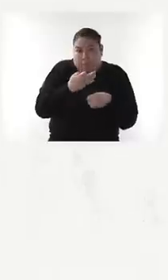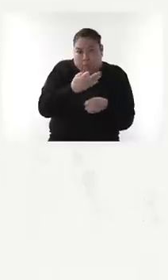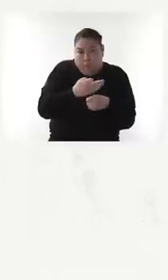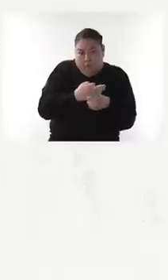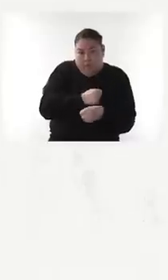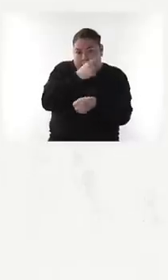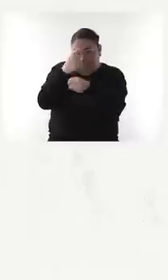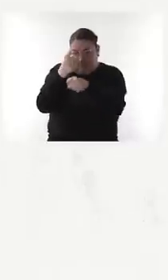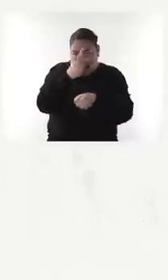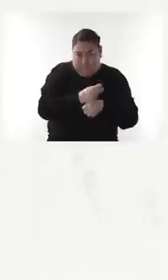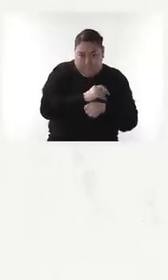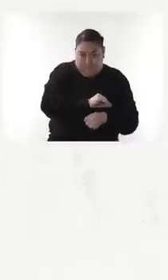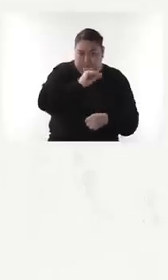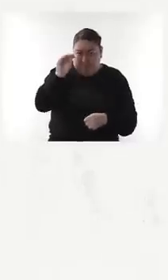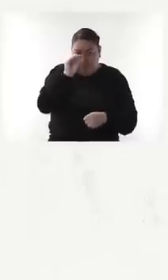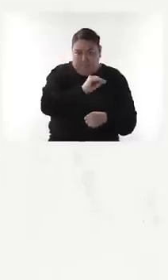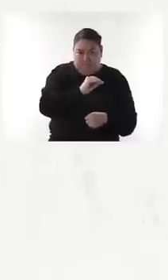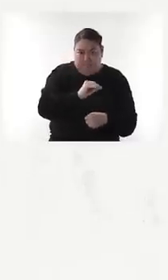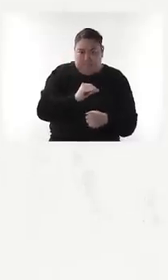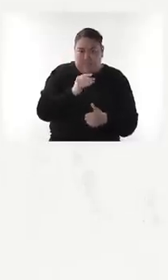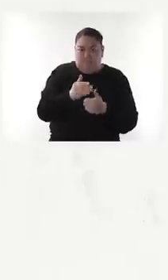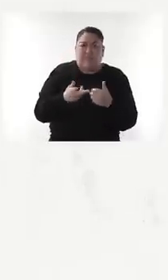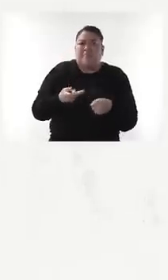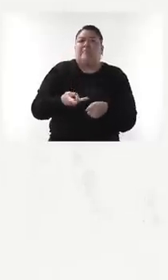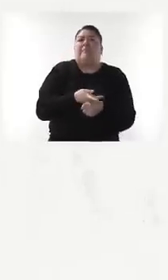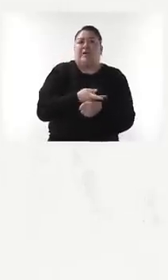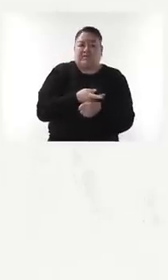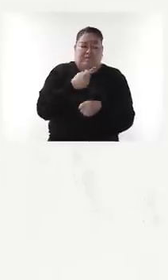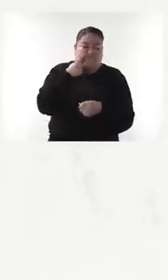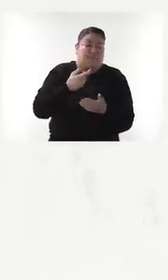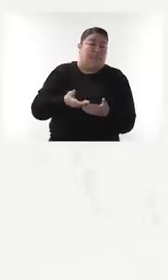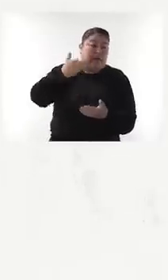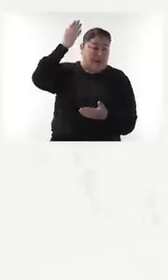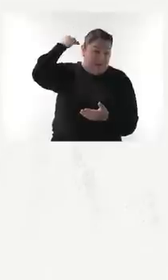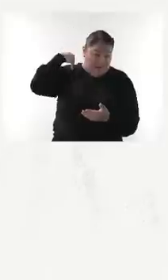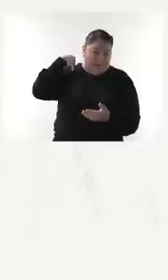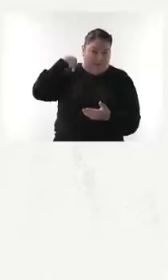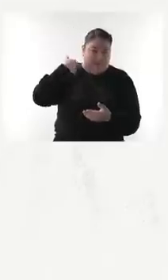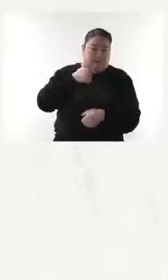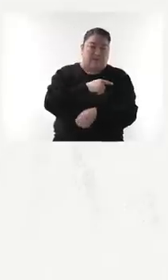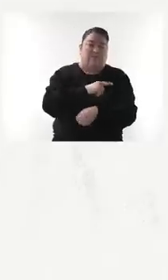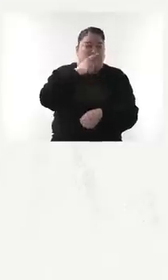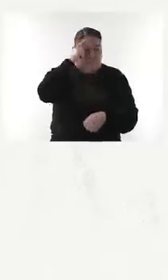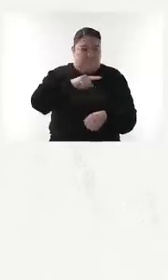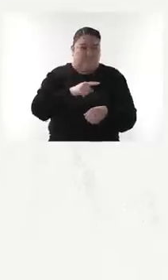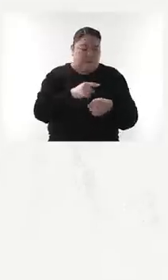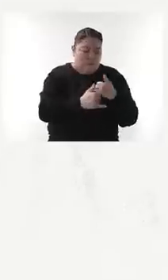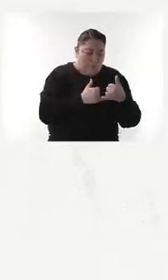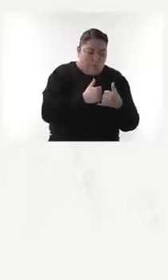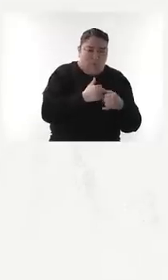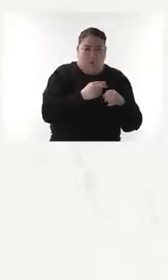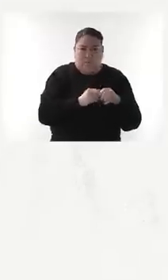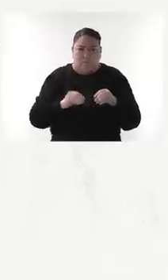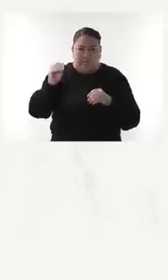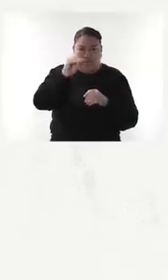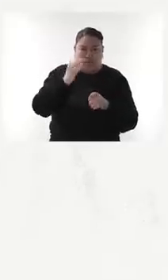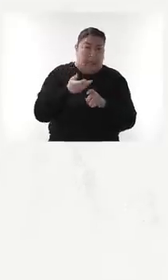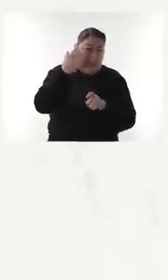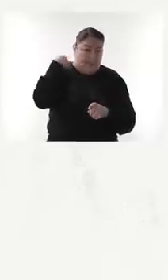y descenso. ¿Cuáles han sido los resultados? Antes, la Liga de Ascenso, sin control